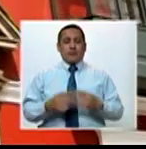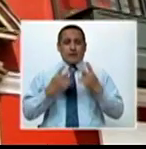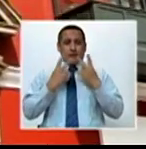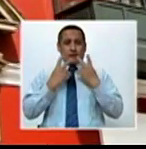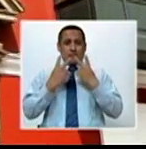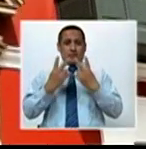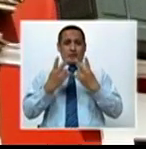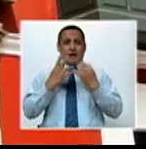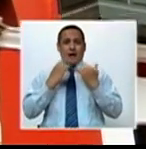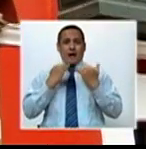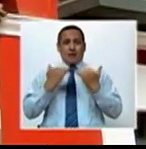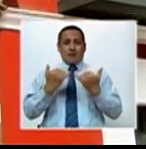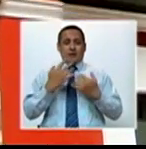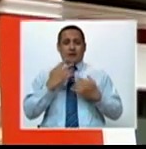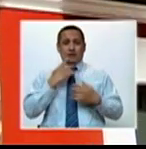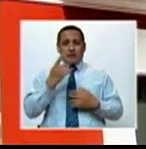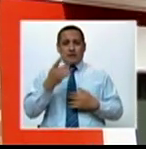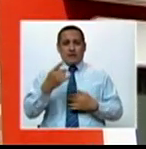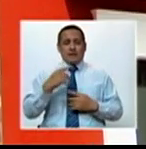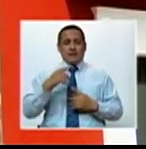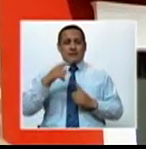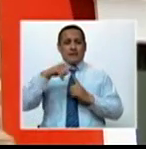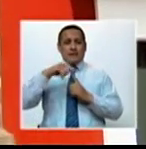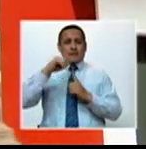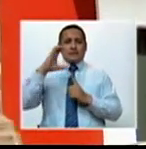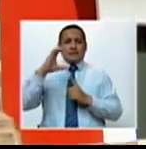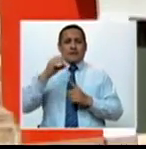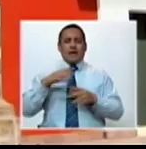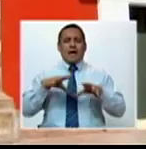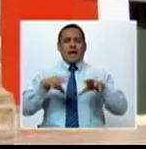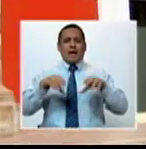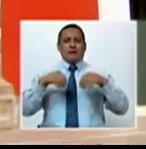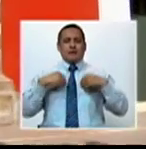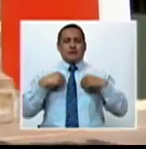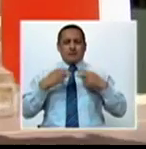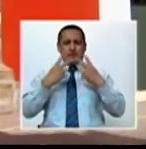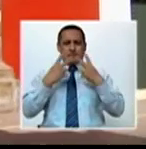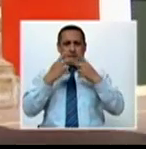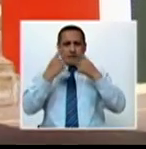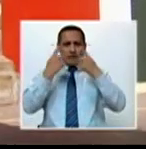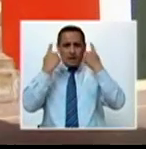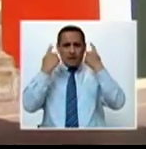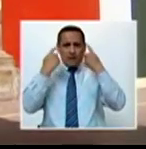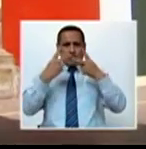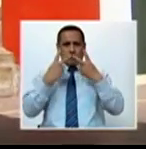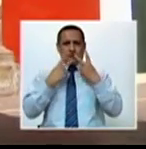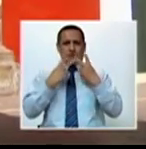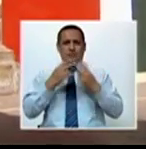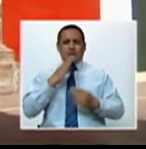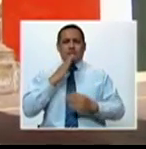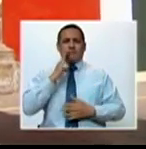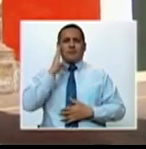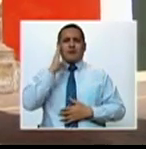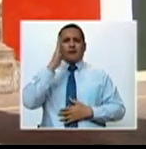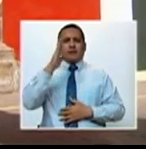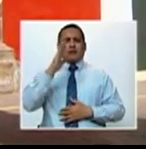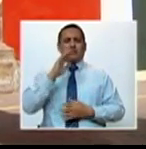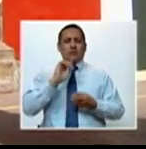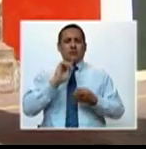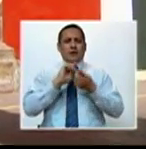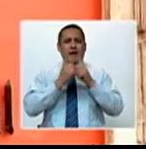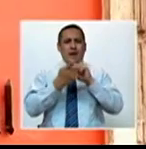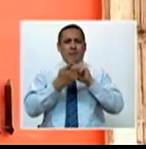En ese sentido, el TC estimó declarar fundada la demanda en el